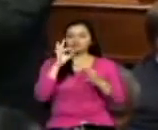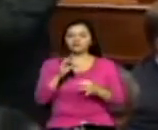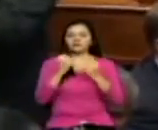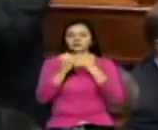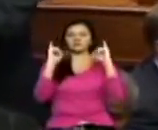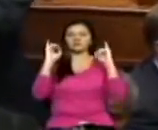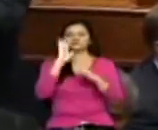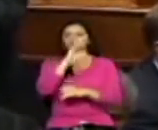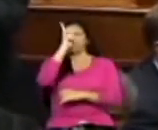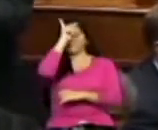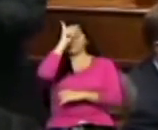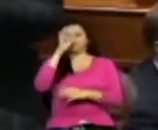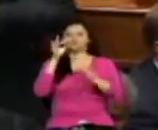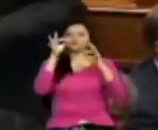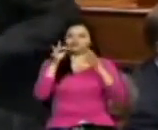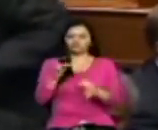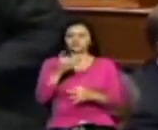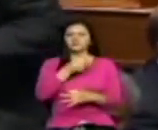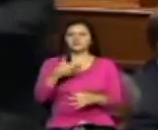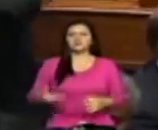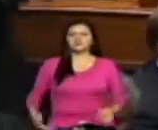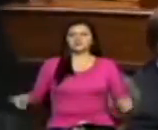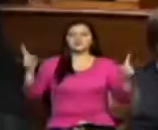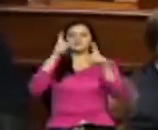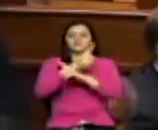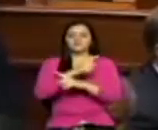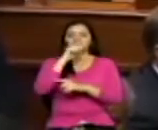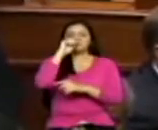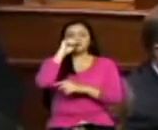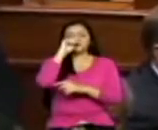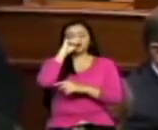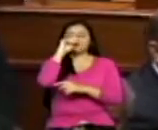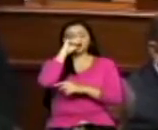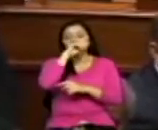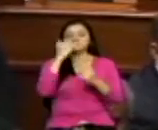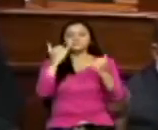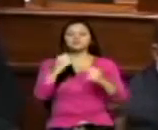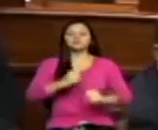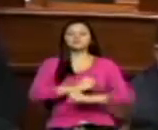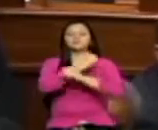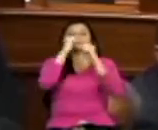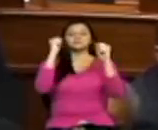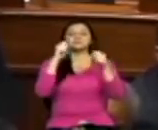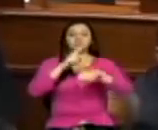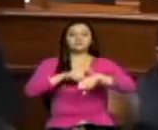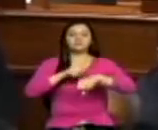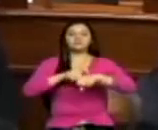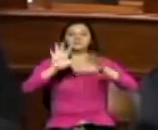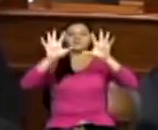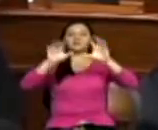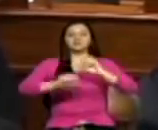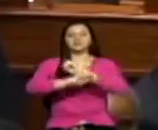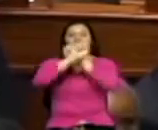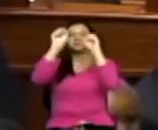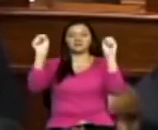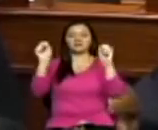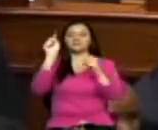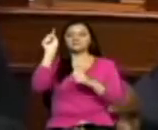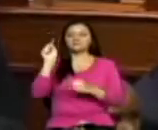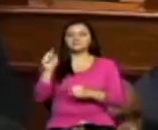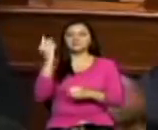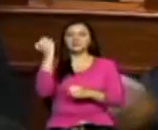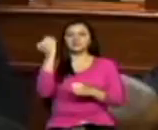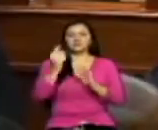Imágenes de lo que sucede a esta hora, precisamente a esta hora de la mañana, cuando son las 10 horas con 14